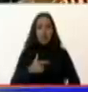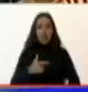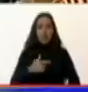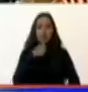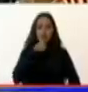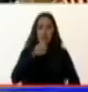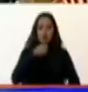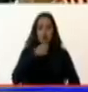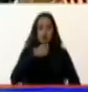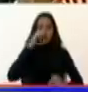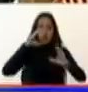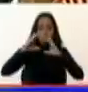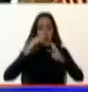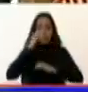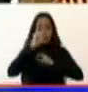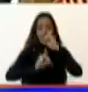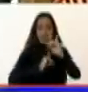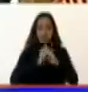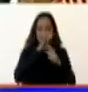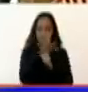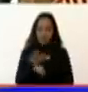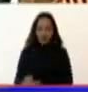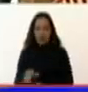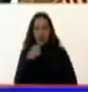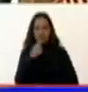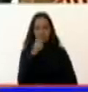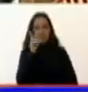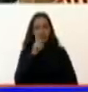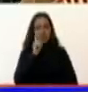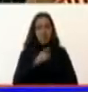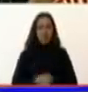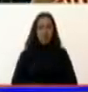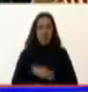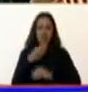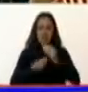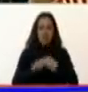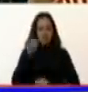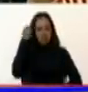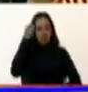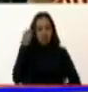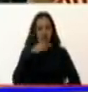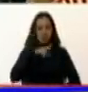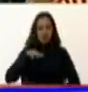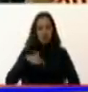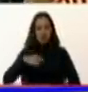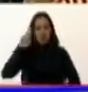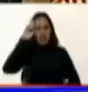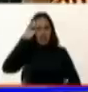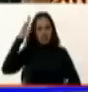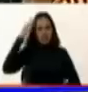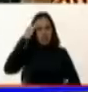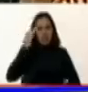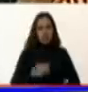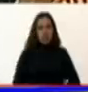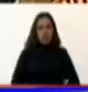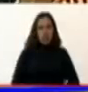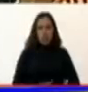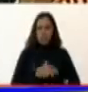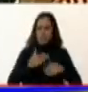transnacionales nos humillen, nos mientan, nos traten como retrasados mentales, nos hagan sentir siempre